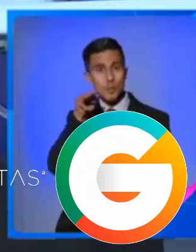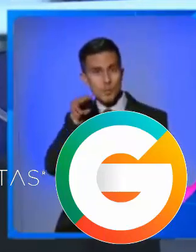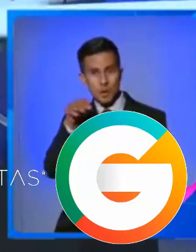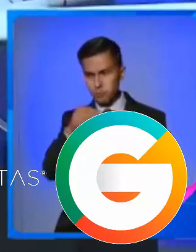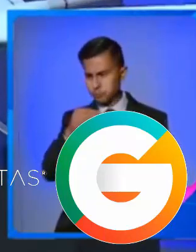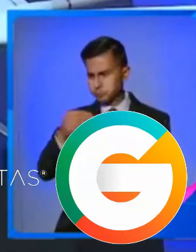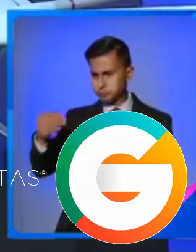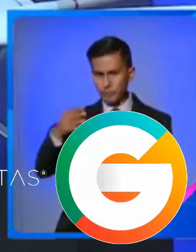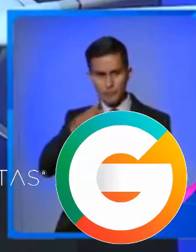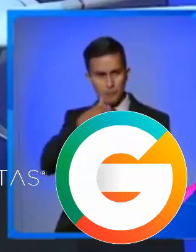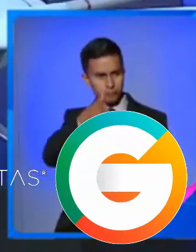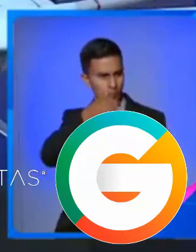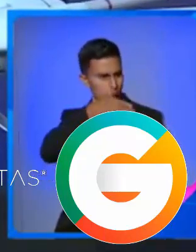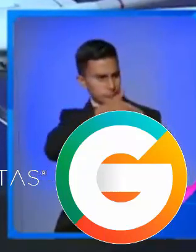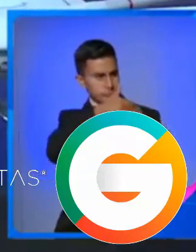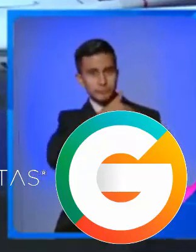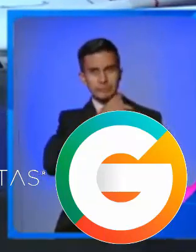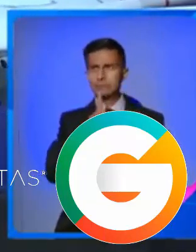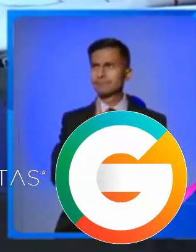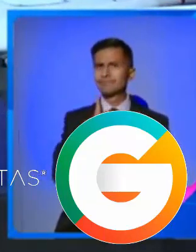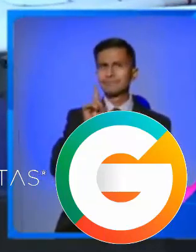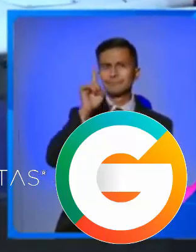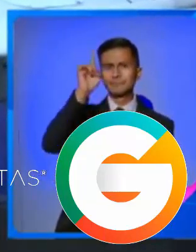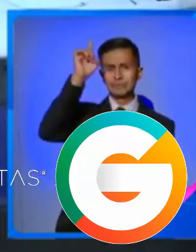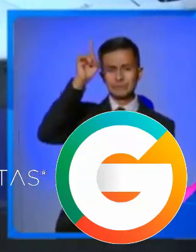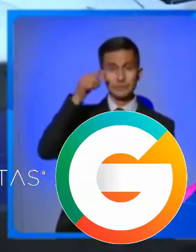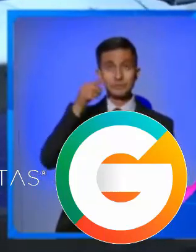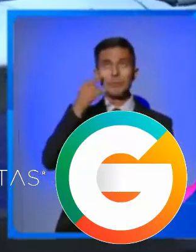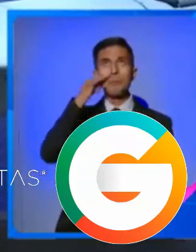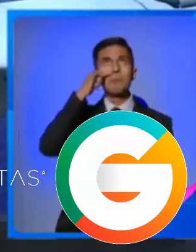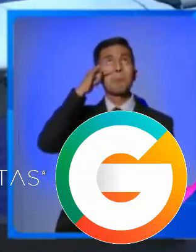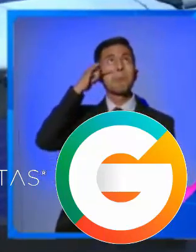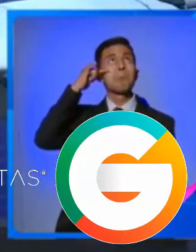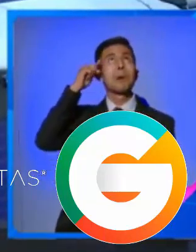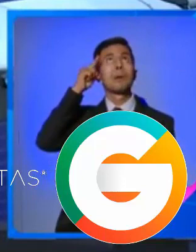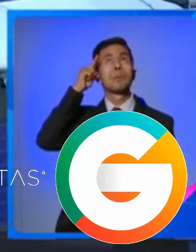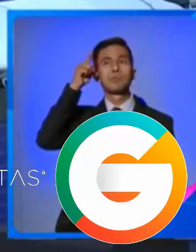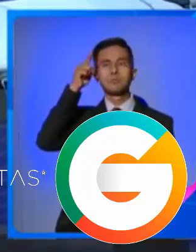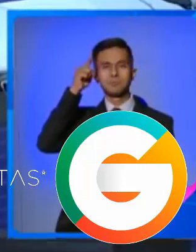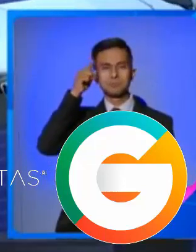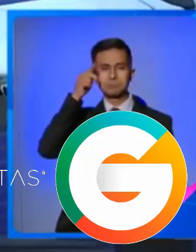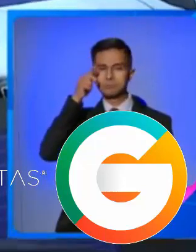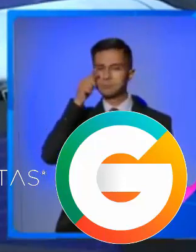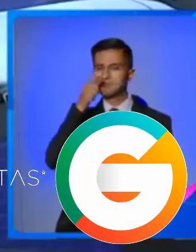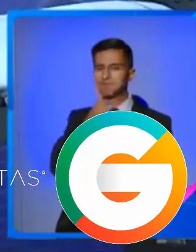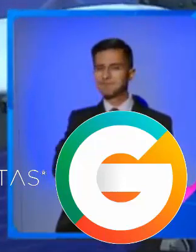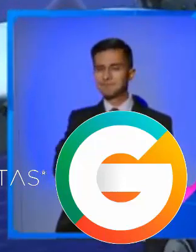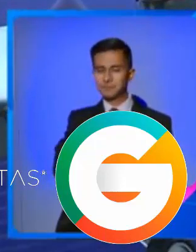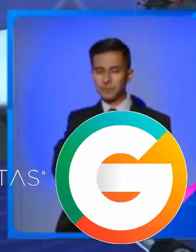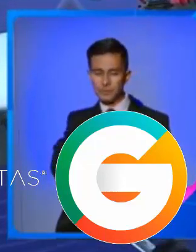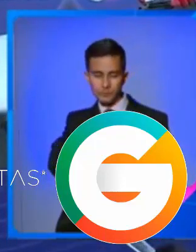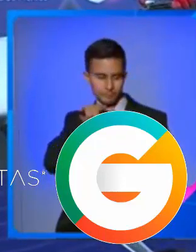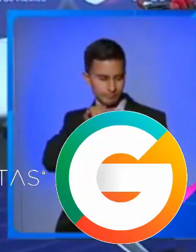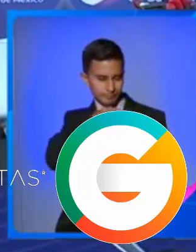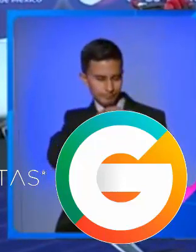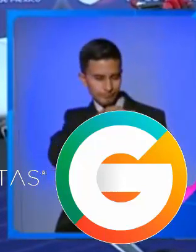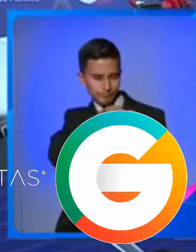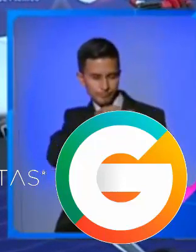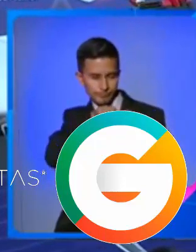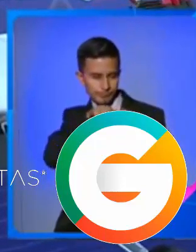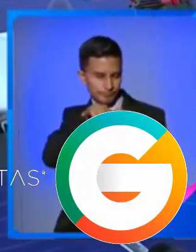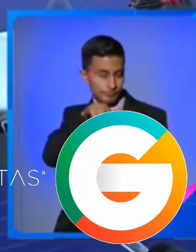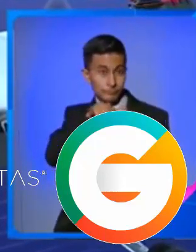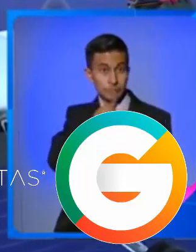altura. Es imperceptible a simple vista y ese es su mayor atributo. Por tanto, es prácticamente